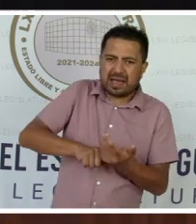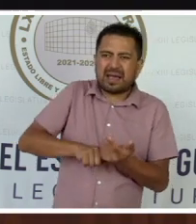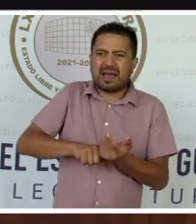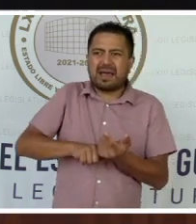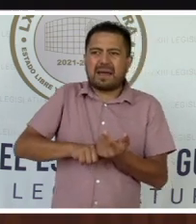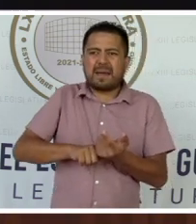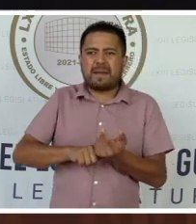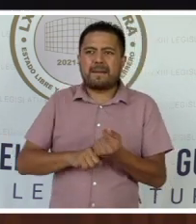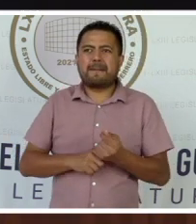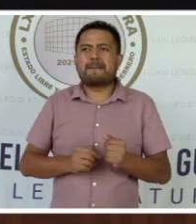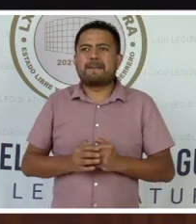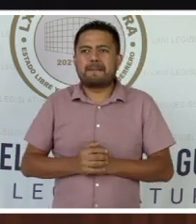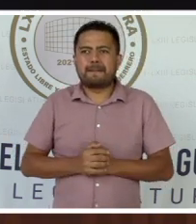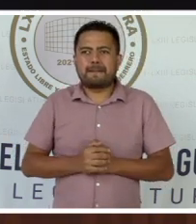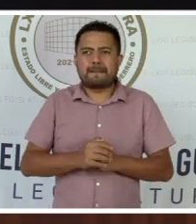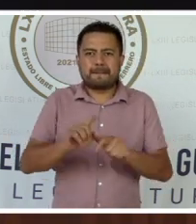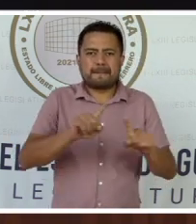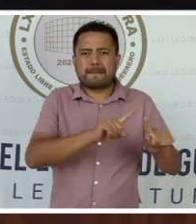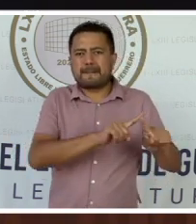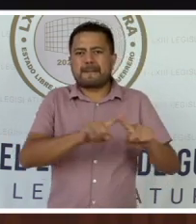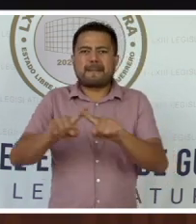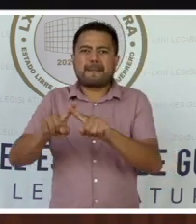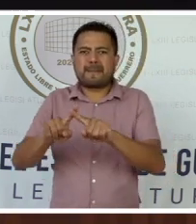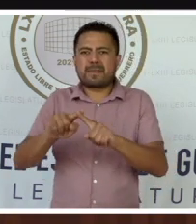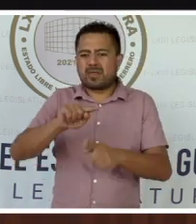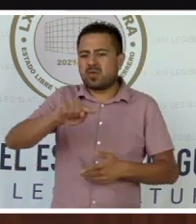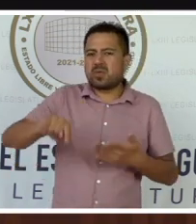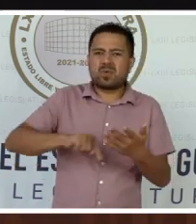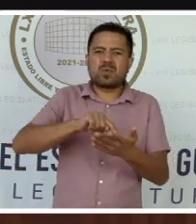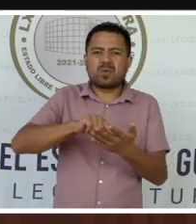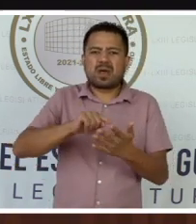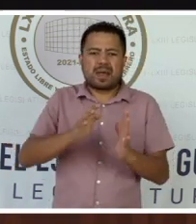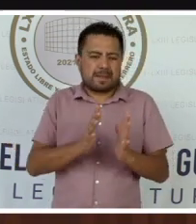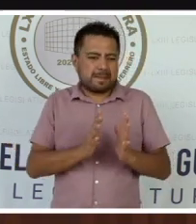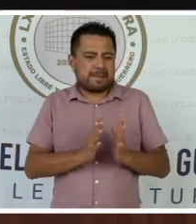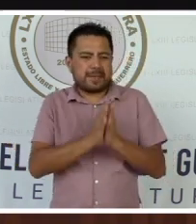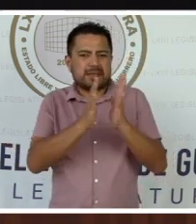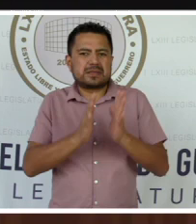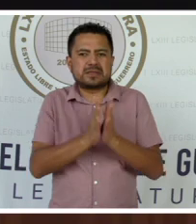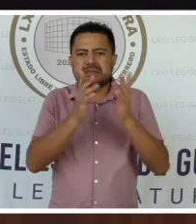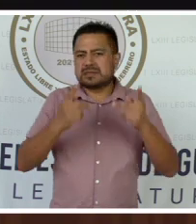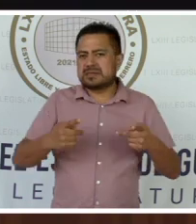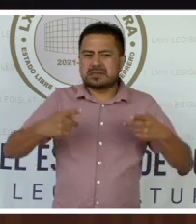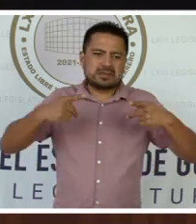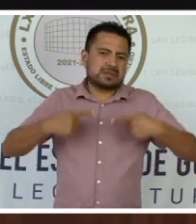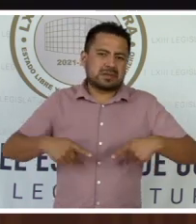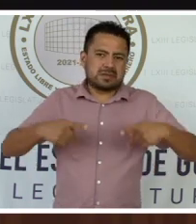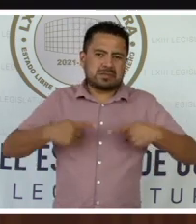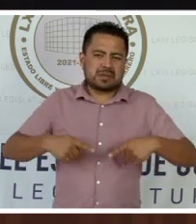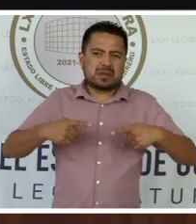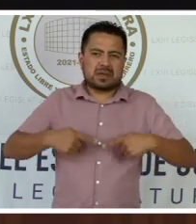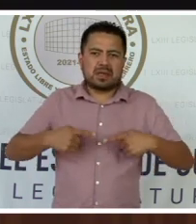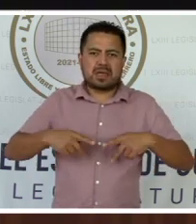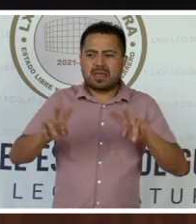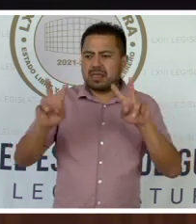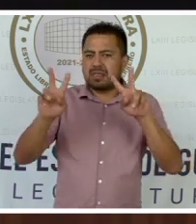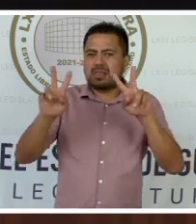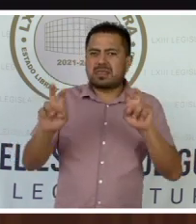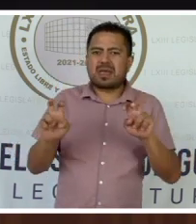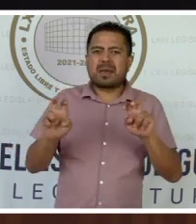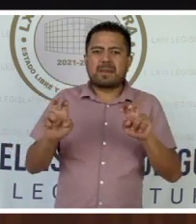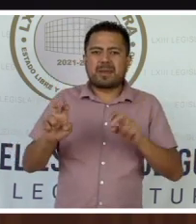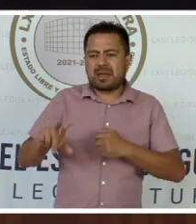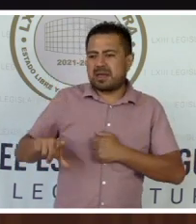los diversos mecanismos y espacios de participación ciudadana en asuntos públicos